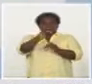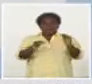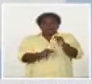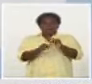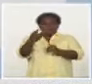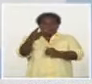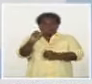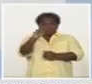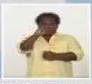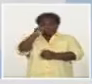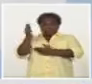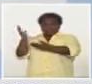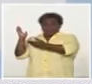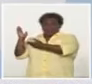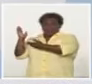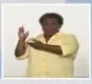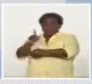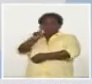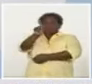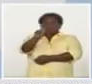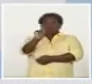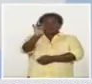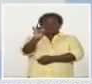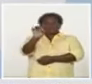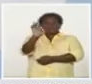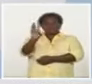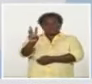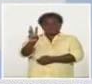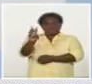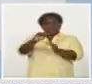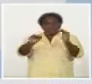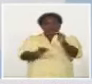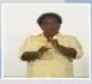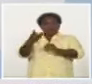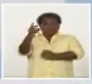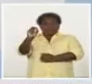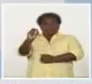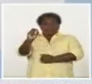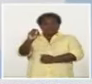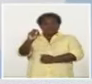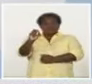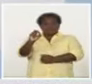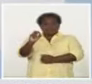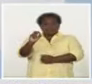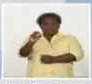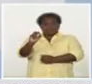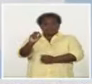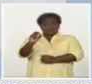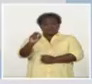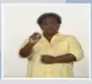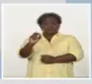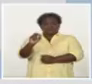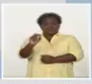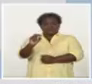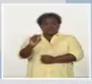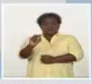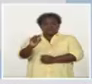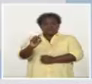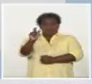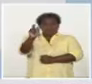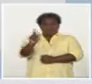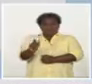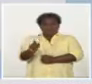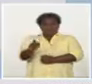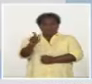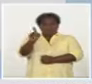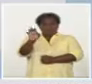estamos hablando de 173, cifras elevadas de pacientes de 18 años y